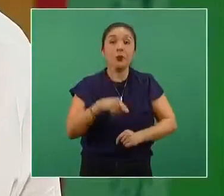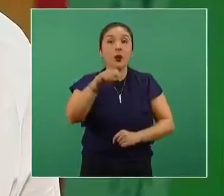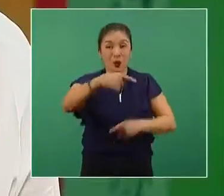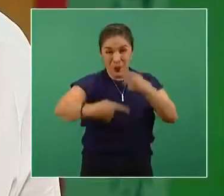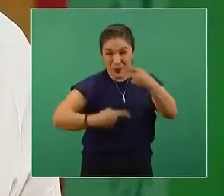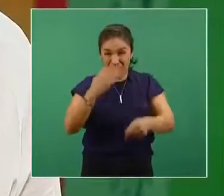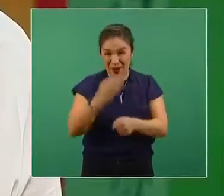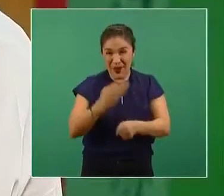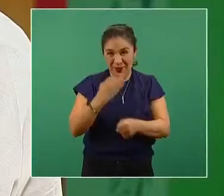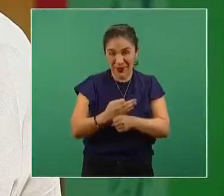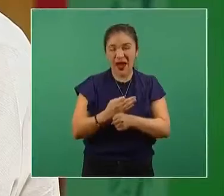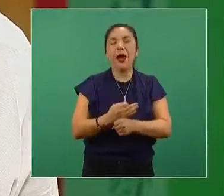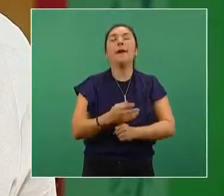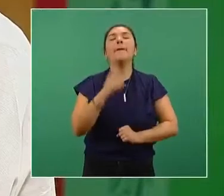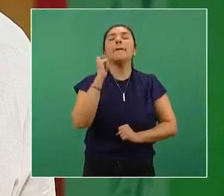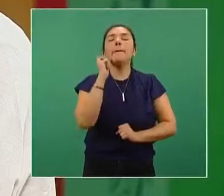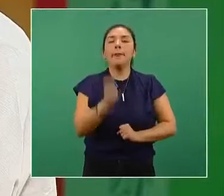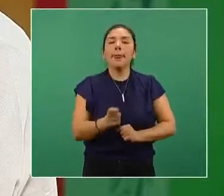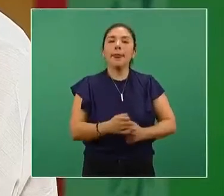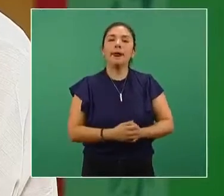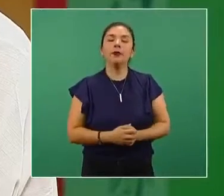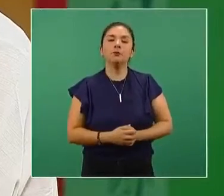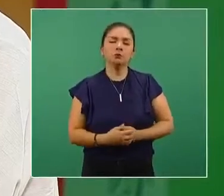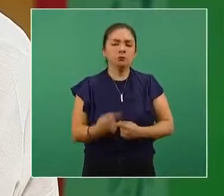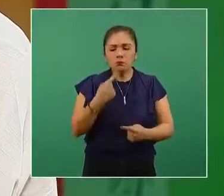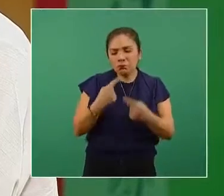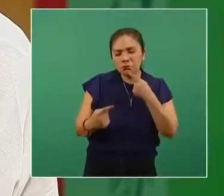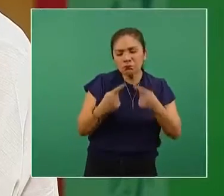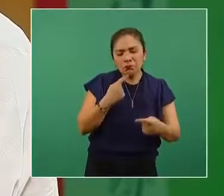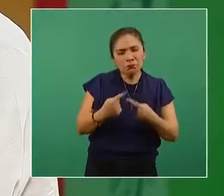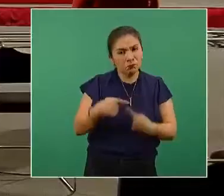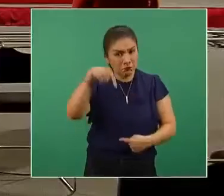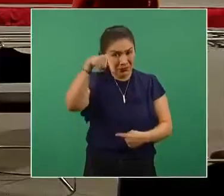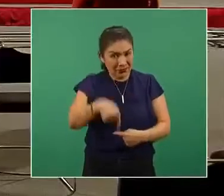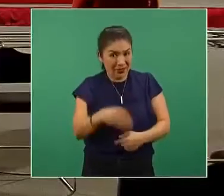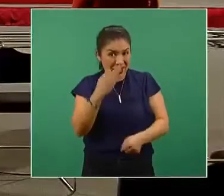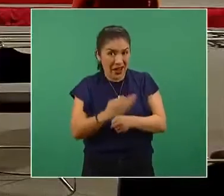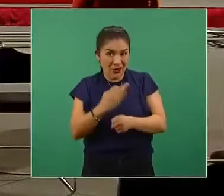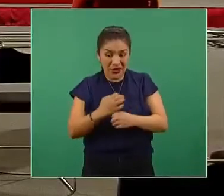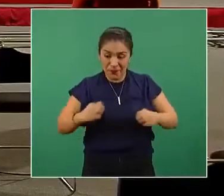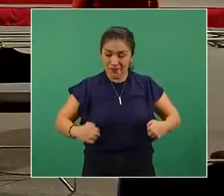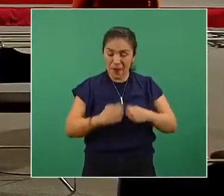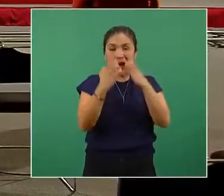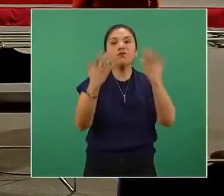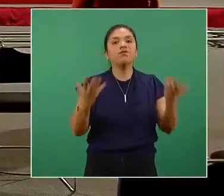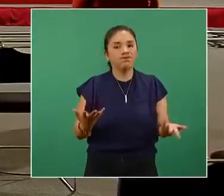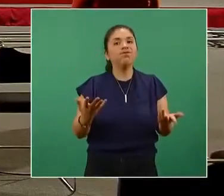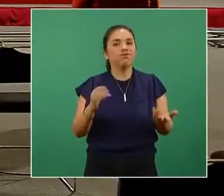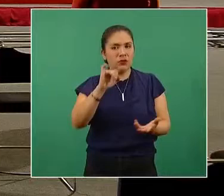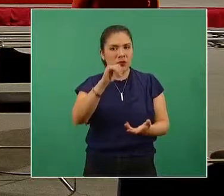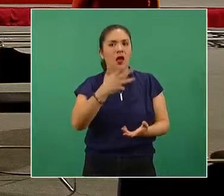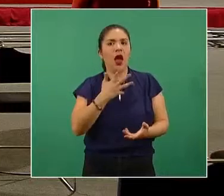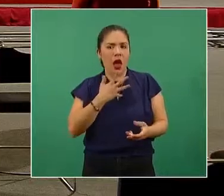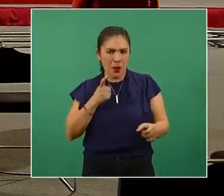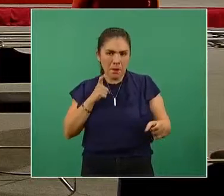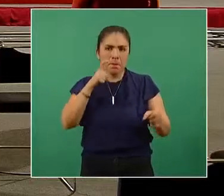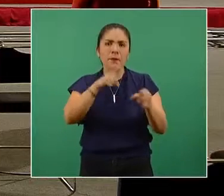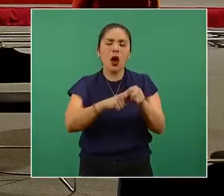de Otilia y lo que nos ocupa hoy, decidimos que en esta situación vamos a tener el acceso